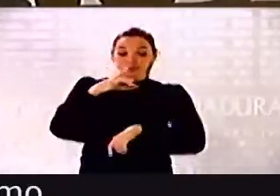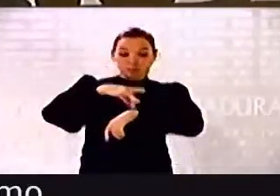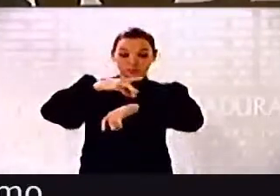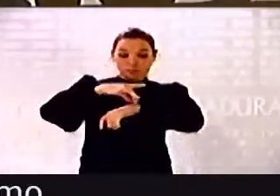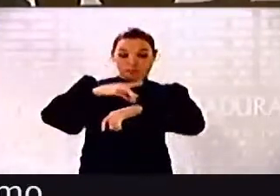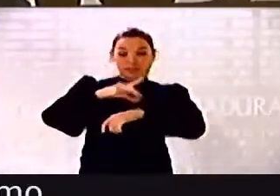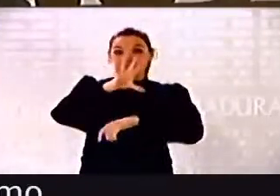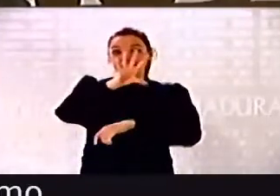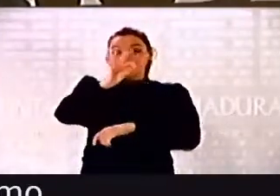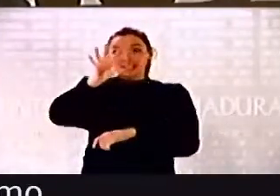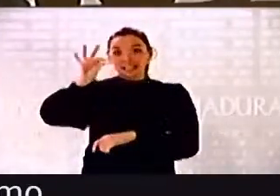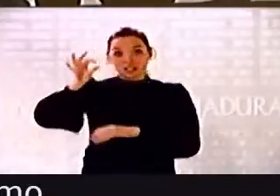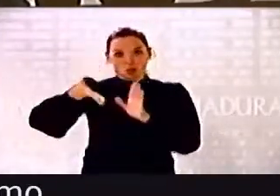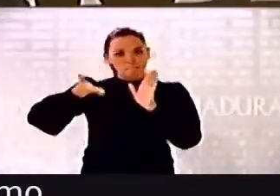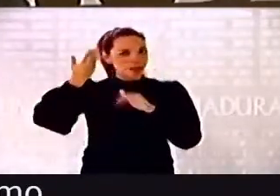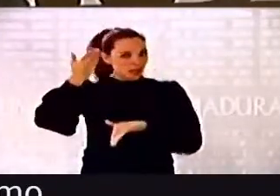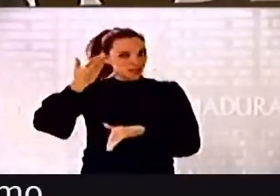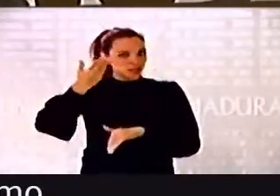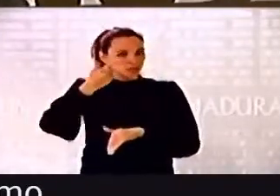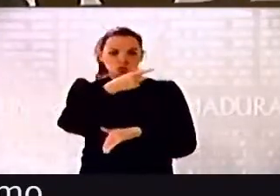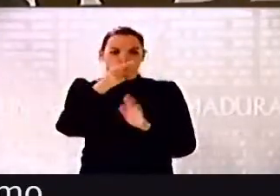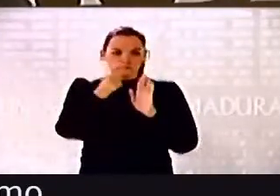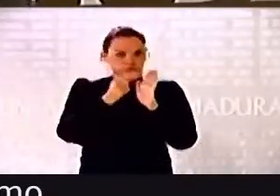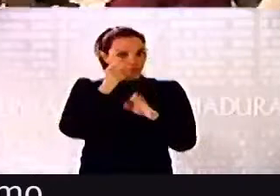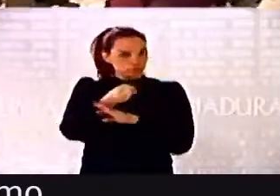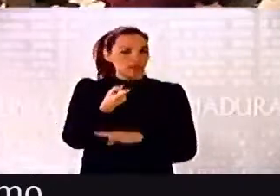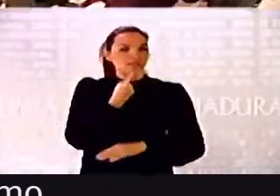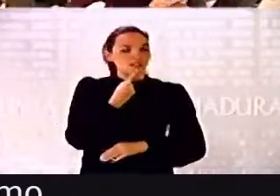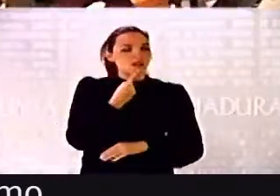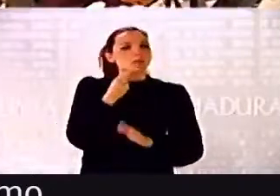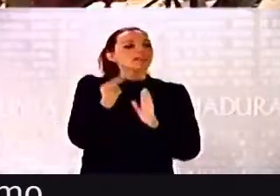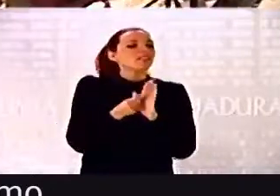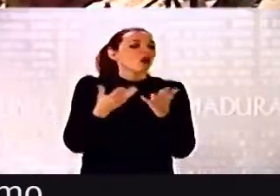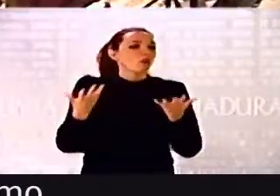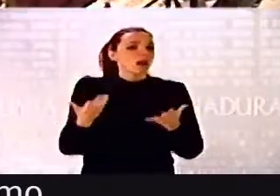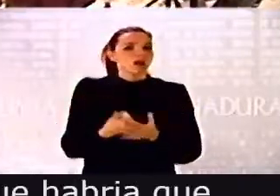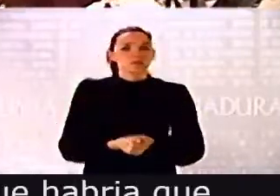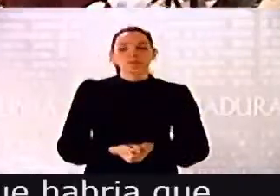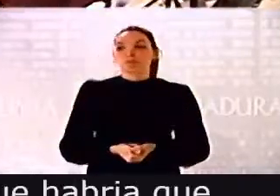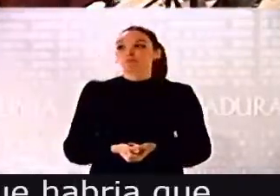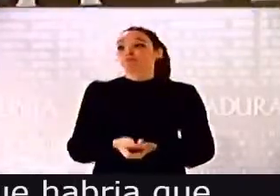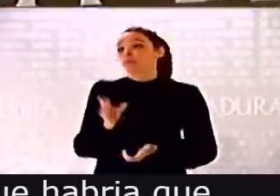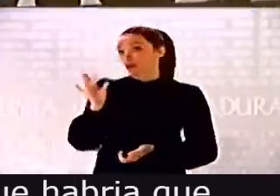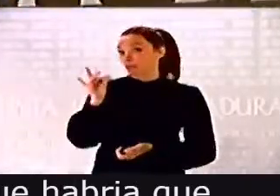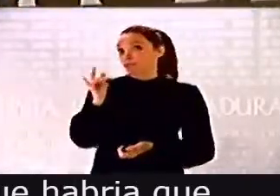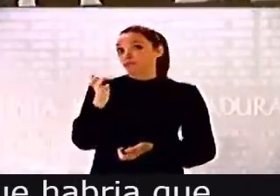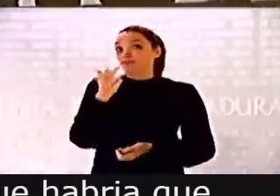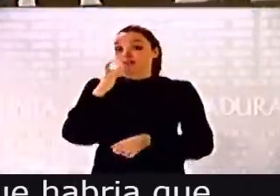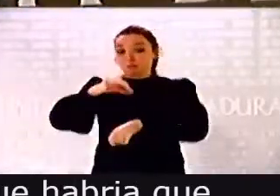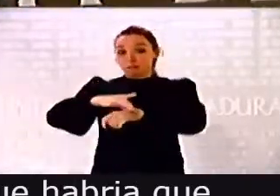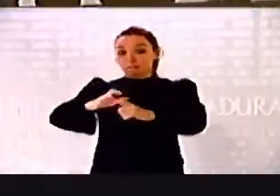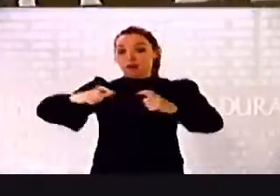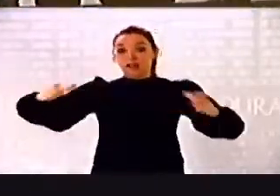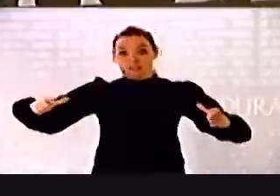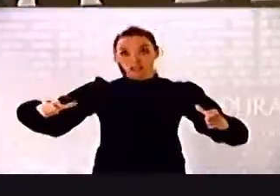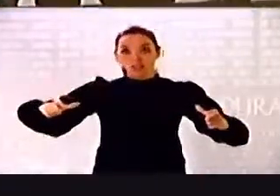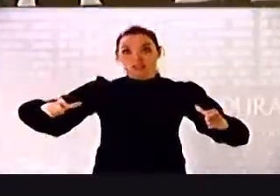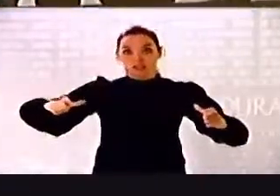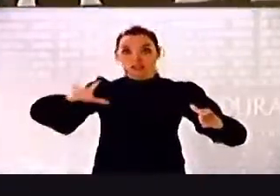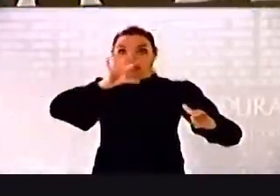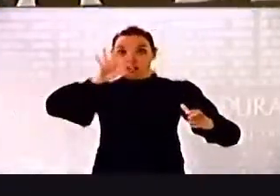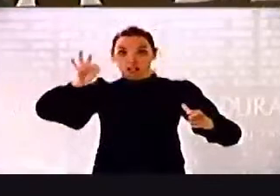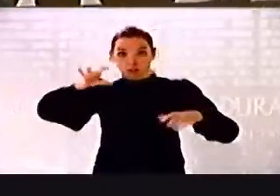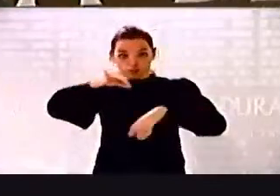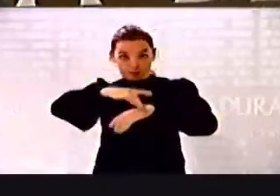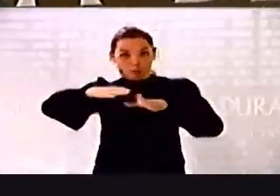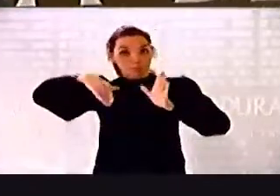14 días, Sí. que habría que tomar otras medidas. ¿De qué se trata? Sí, si la incidencia pasa de 500, tenemos que